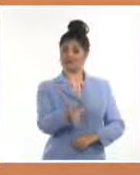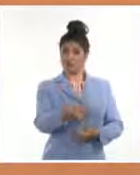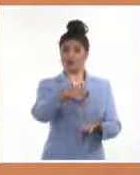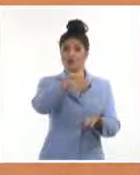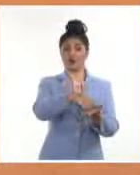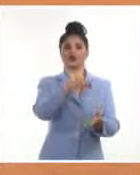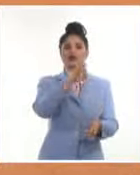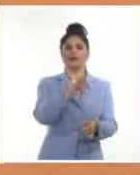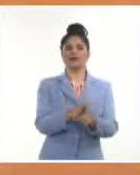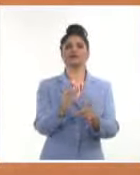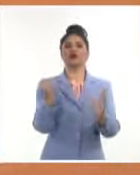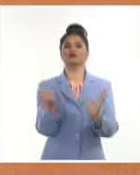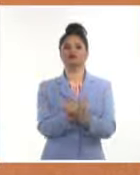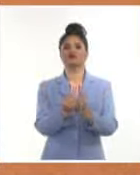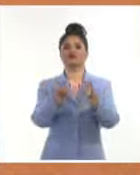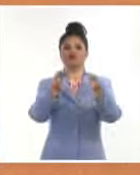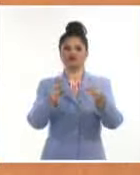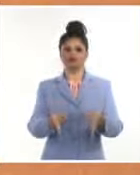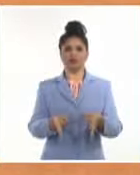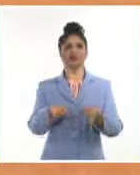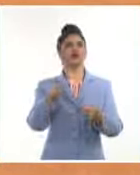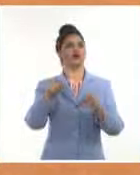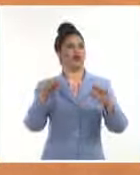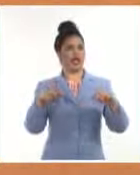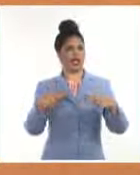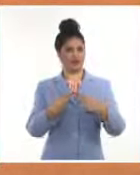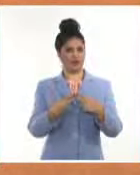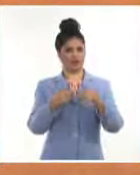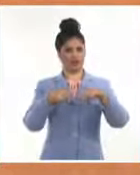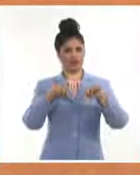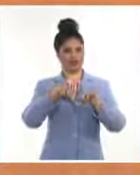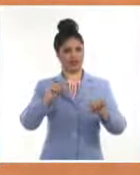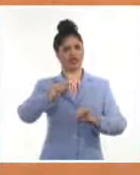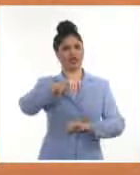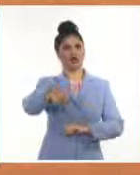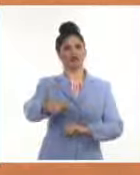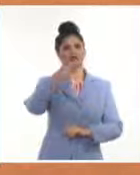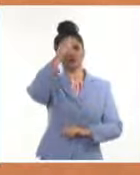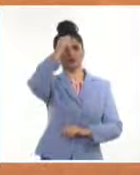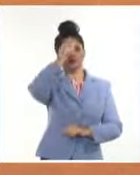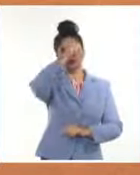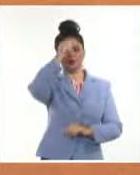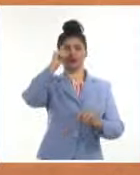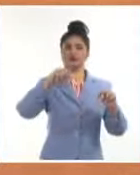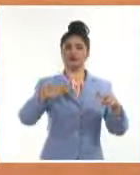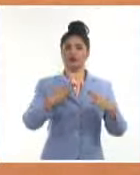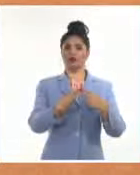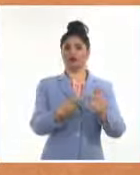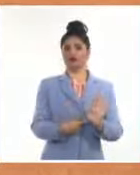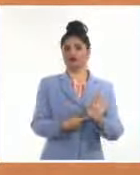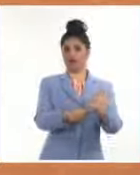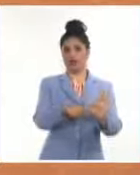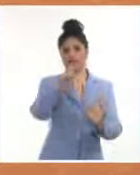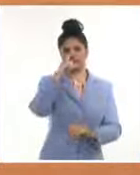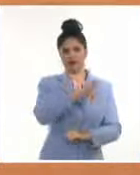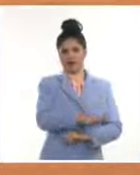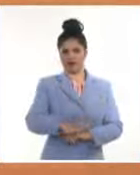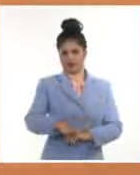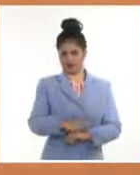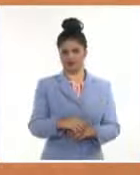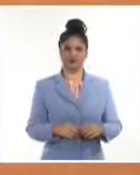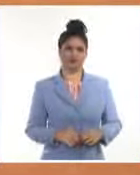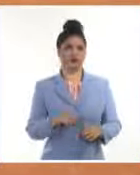comenzarán oficialmente las actividades de la Serie de las Estrellas el próximo domingo con un juego de exhibición de las pequeñas ligas entre las dos